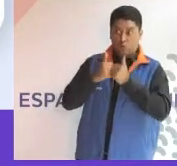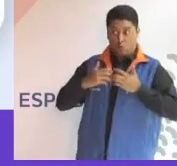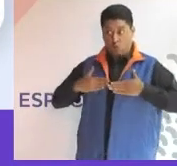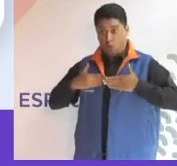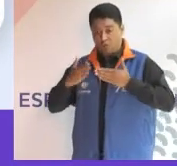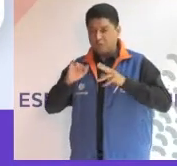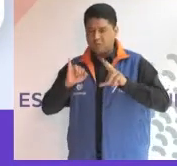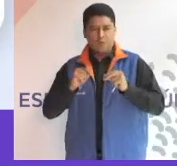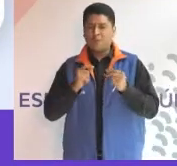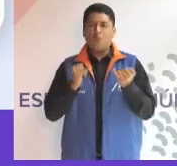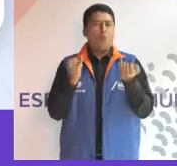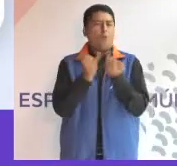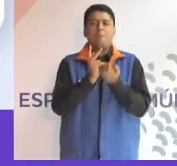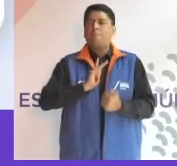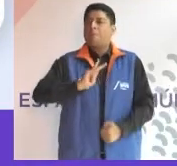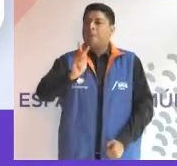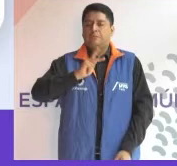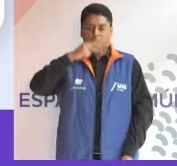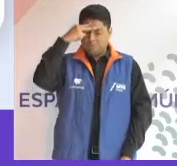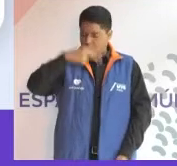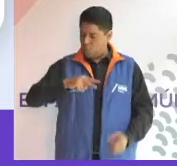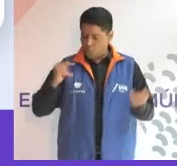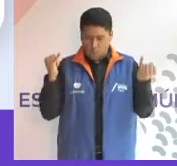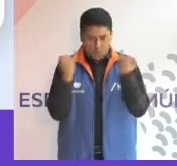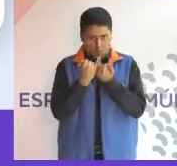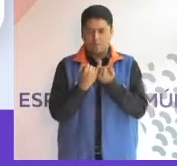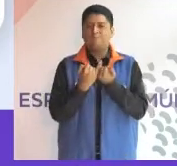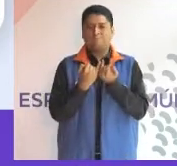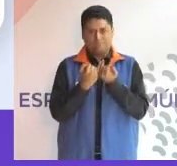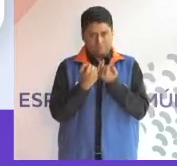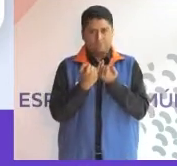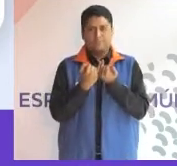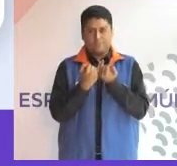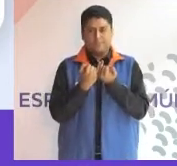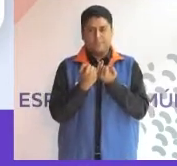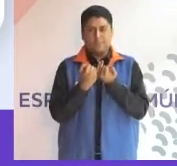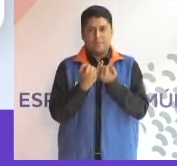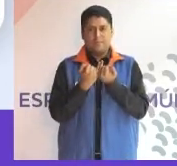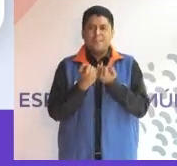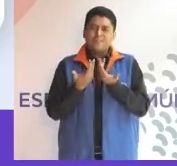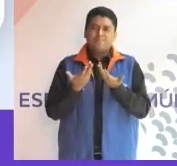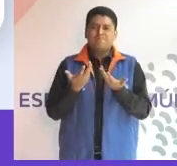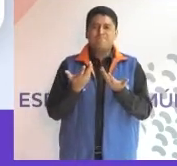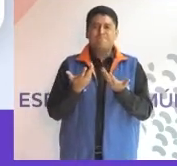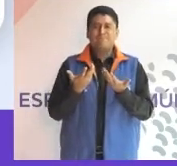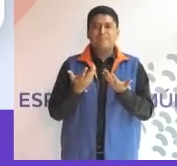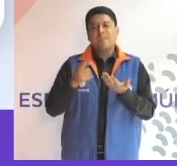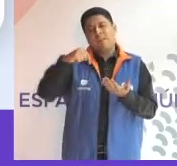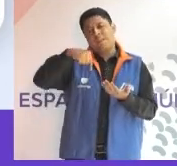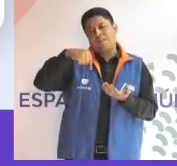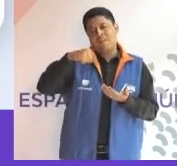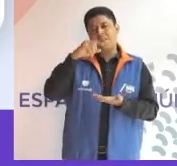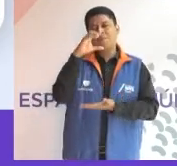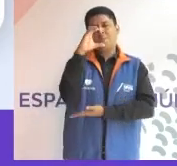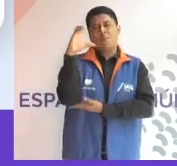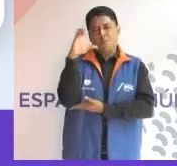pero ha sido un poco más drástico dados hechos políticos en Colombia.